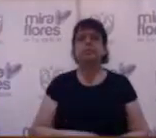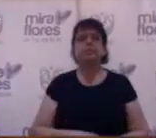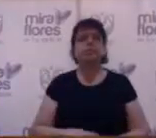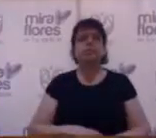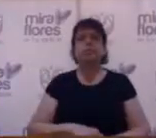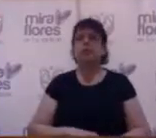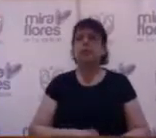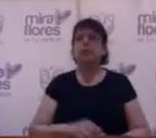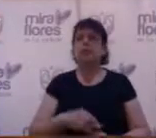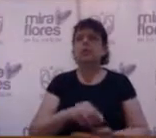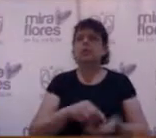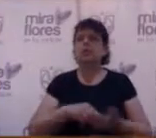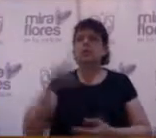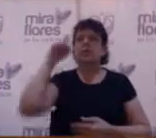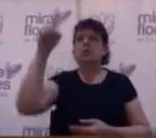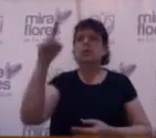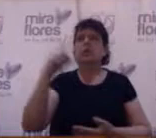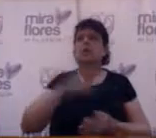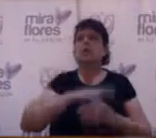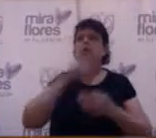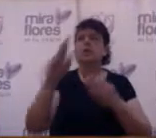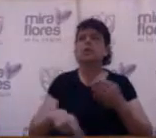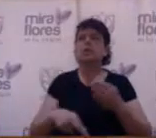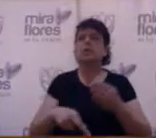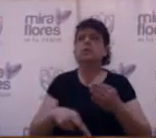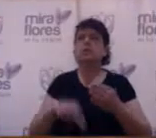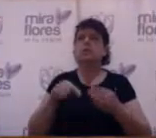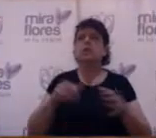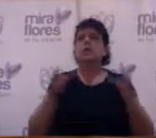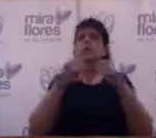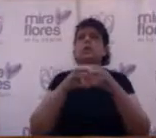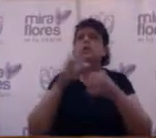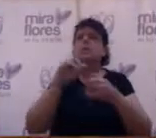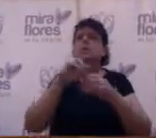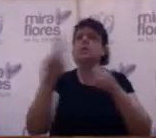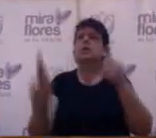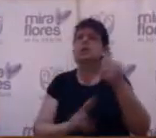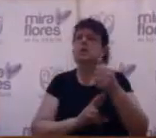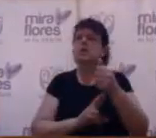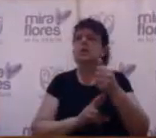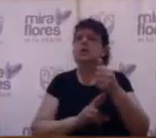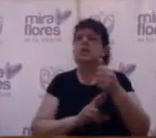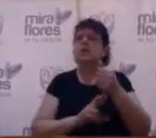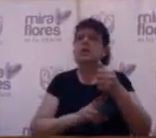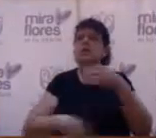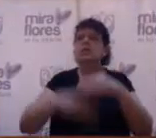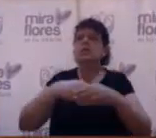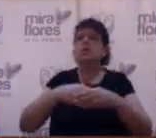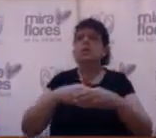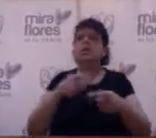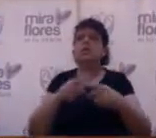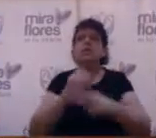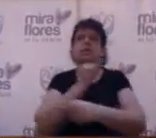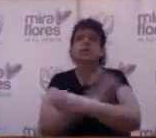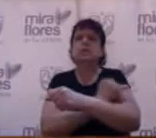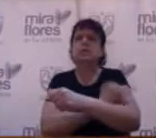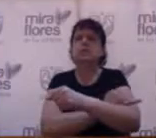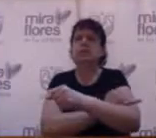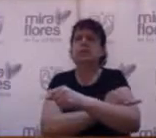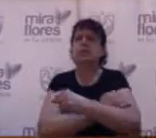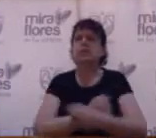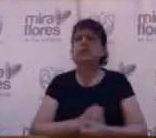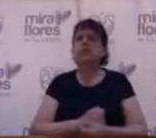Orden del día. Proyecto de acuerdo de consejo que aprueba la séptima adenda al convenio de cooperación interinstitucional entre el Registro